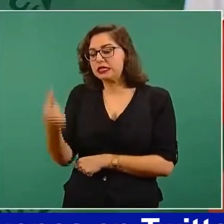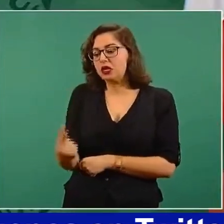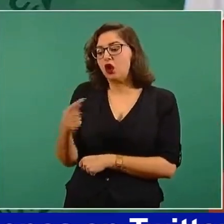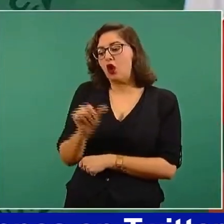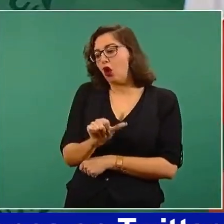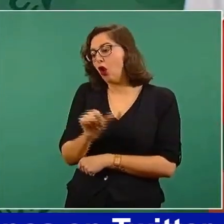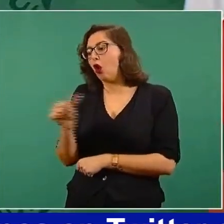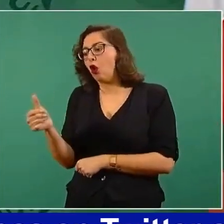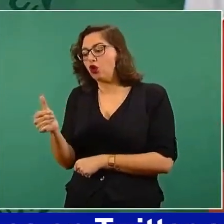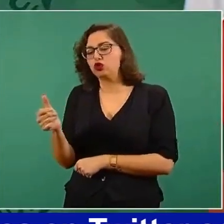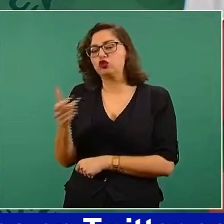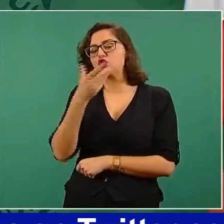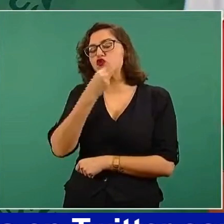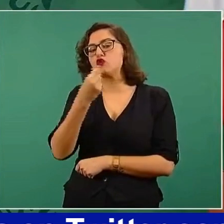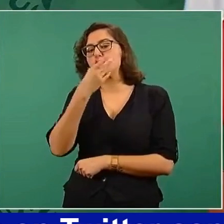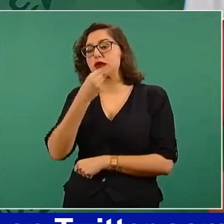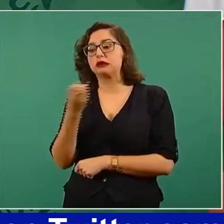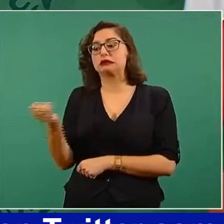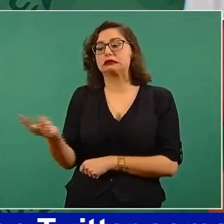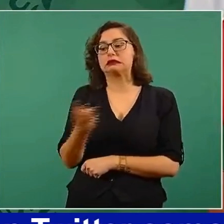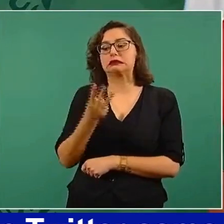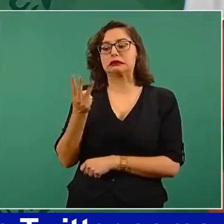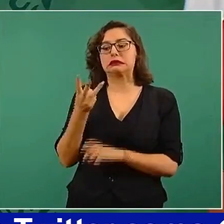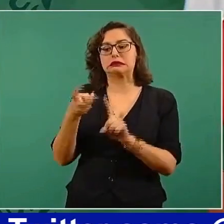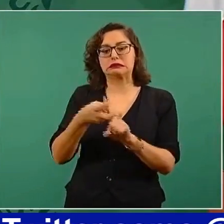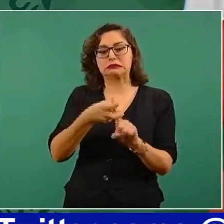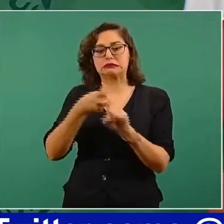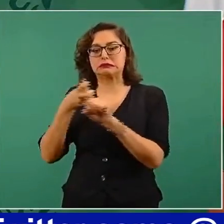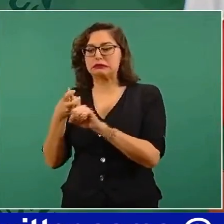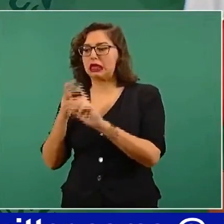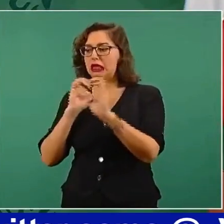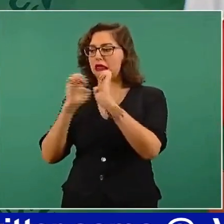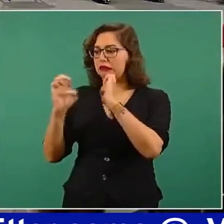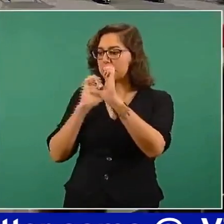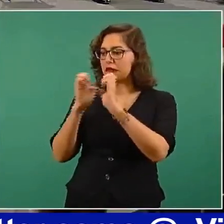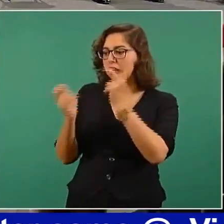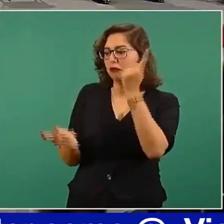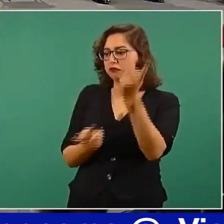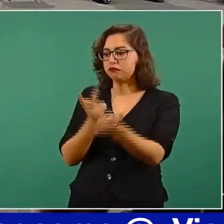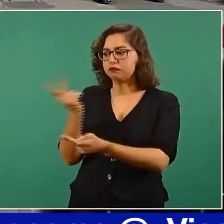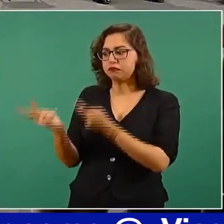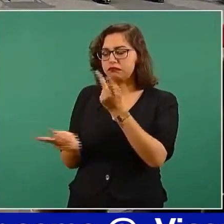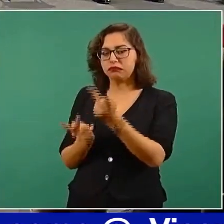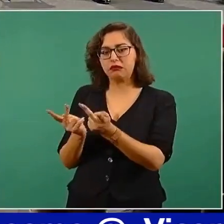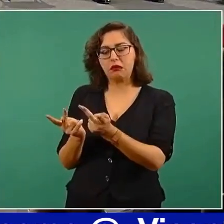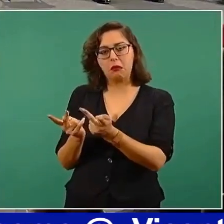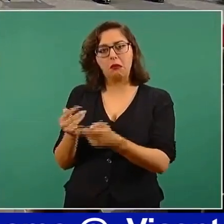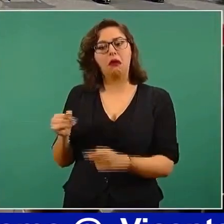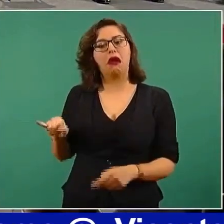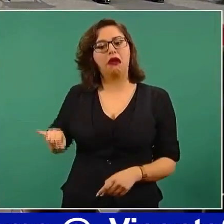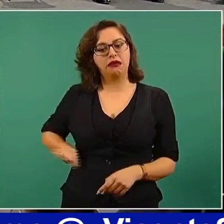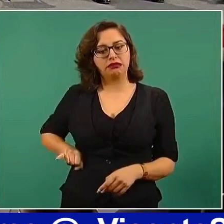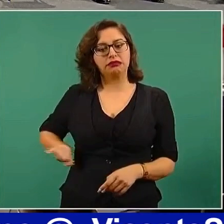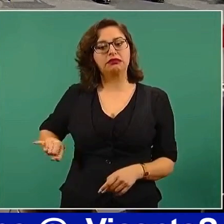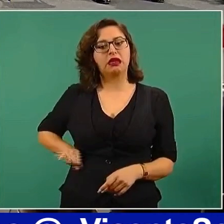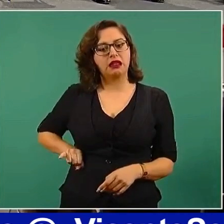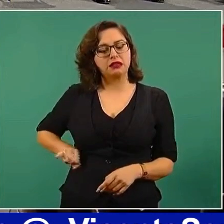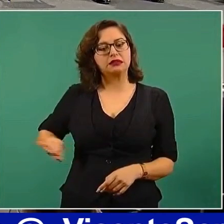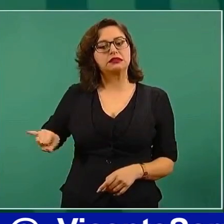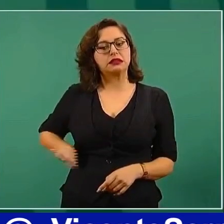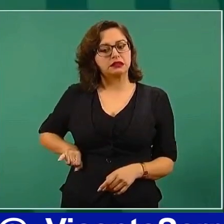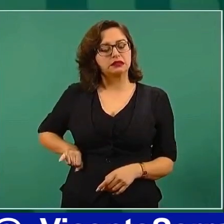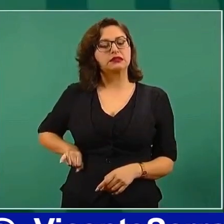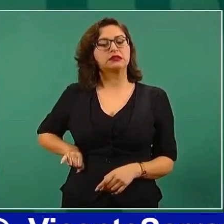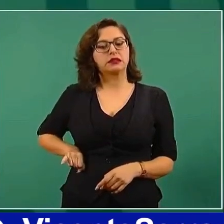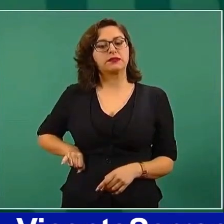individuo presuntamente secuestrado, son cosas bien interesantes que vale la pena aquí mencionar, pero